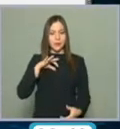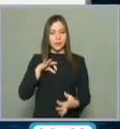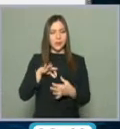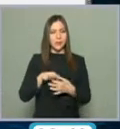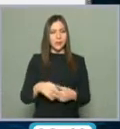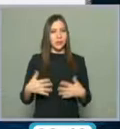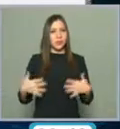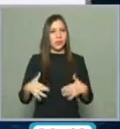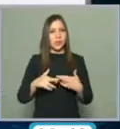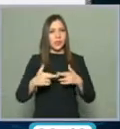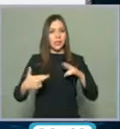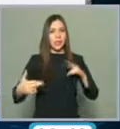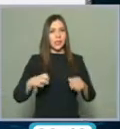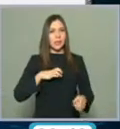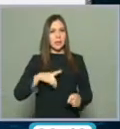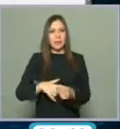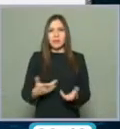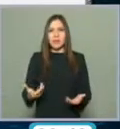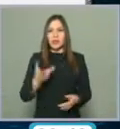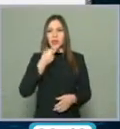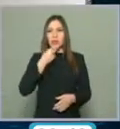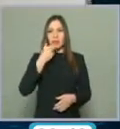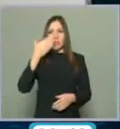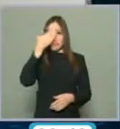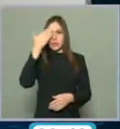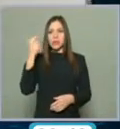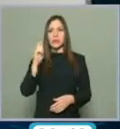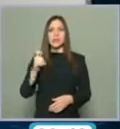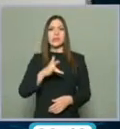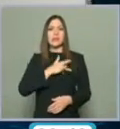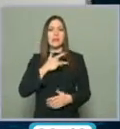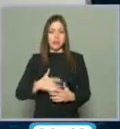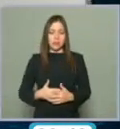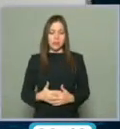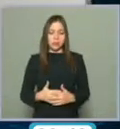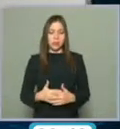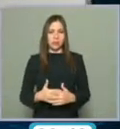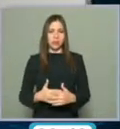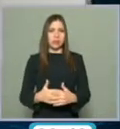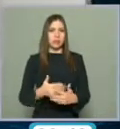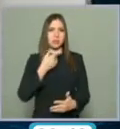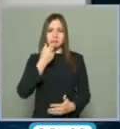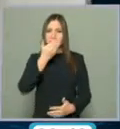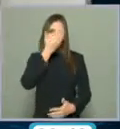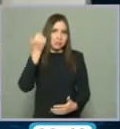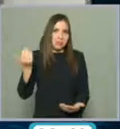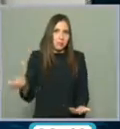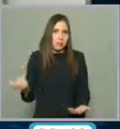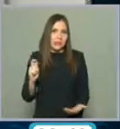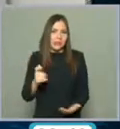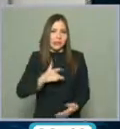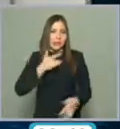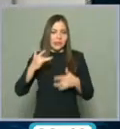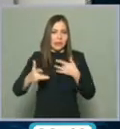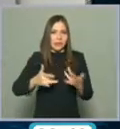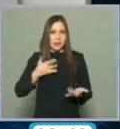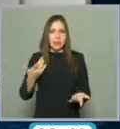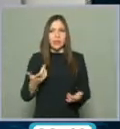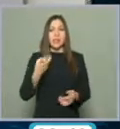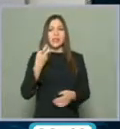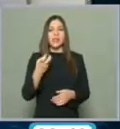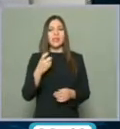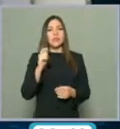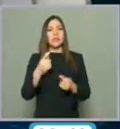No sabemos qué demonios se siente traer un hijo 9 meses en el vientre. Exacto. Y esto crea una condición especial en la que los